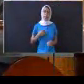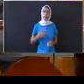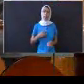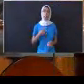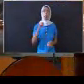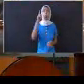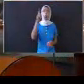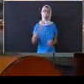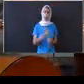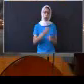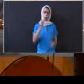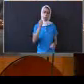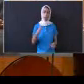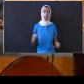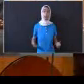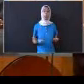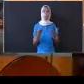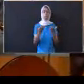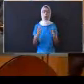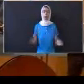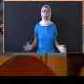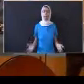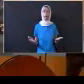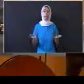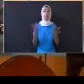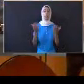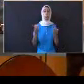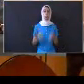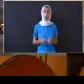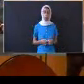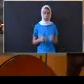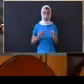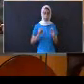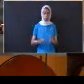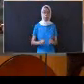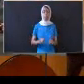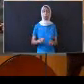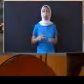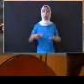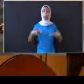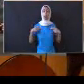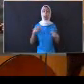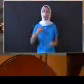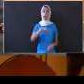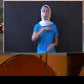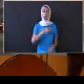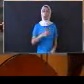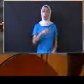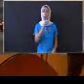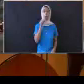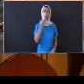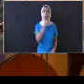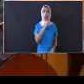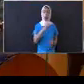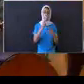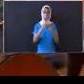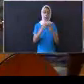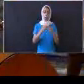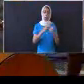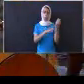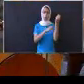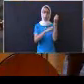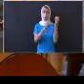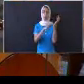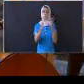aliento. Esta mañana Señor, te venimos pidiendo por la vida de nuestro apóstol Señor, en el nombre poderoso de Jesús, te venimos